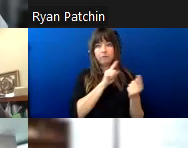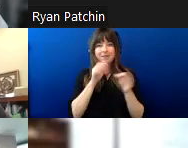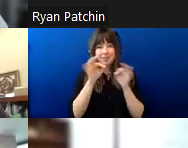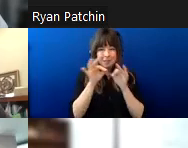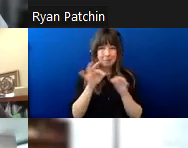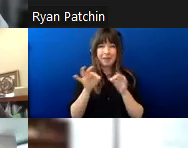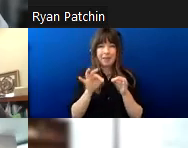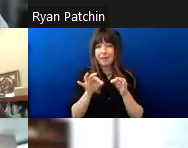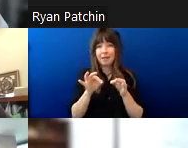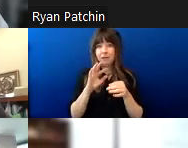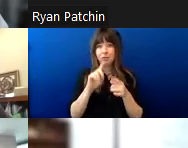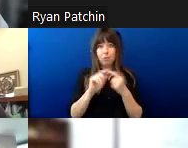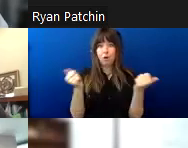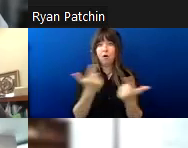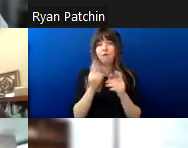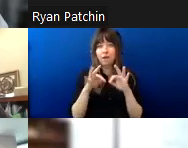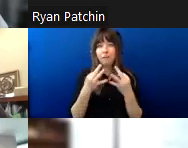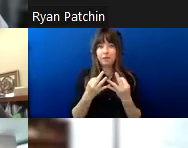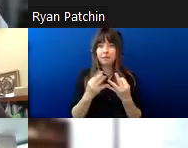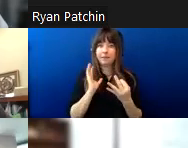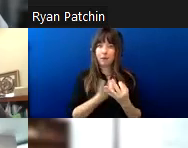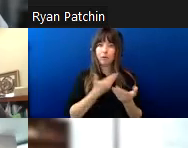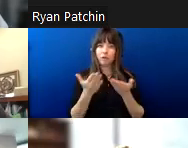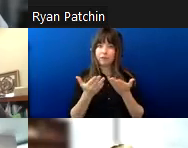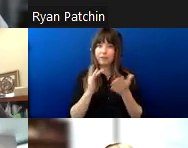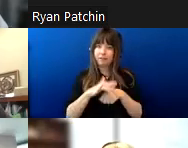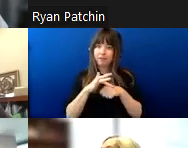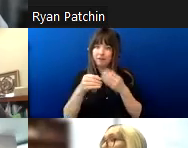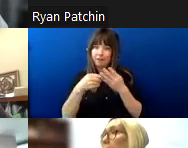familias y lo que está disponible con ellos en este momento.